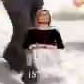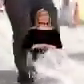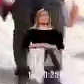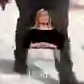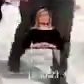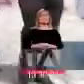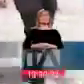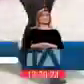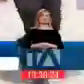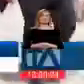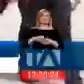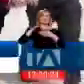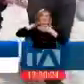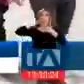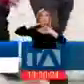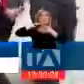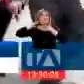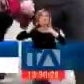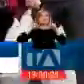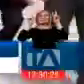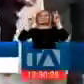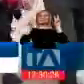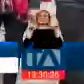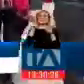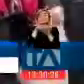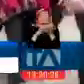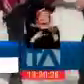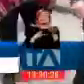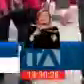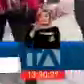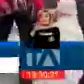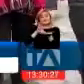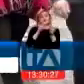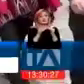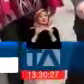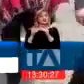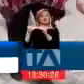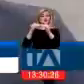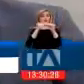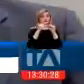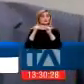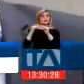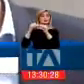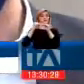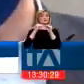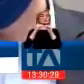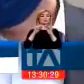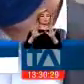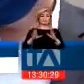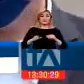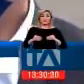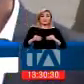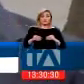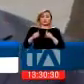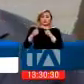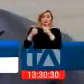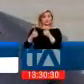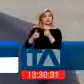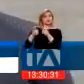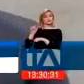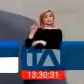Otro tema que queda pendiente es qué pasa con Centro Democrático, que ha aceptado el candidato a la